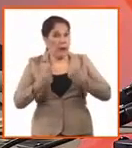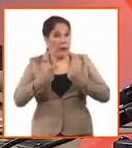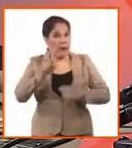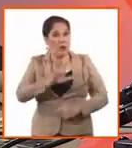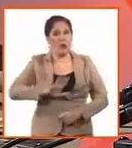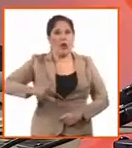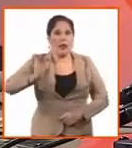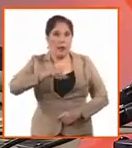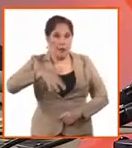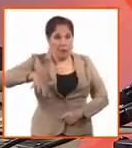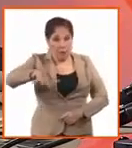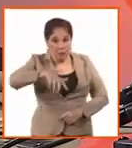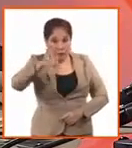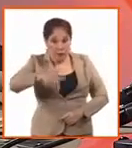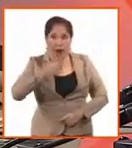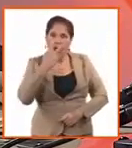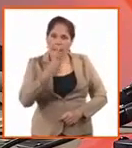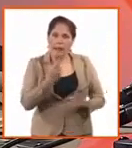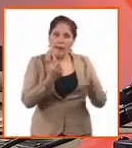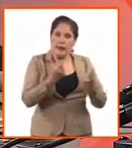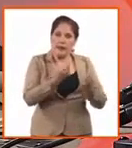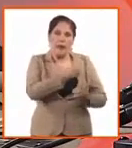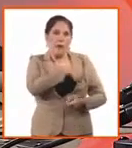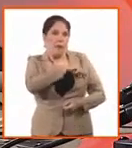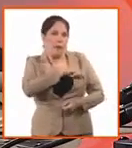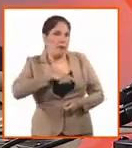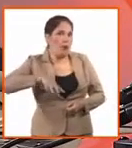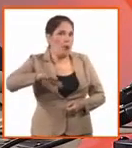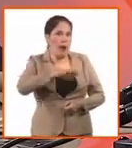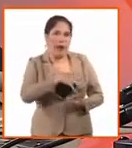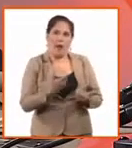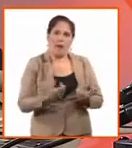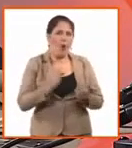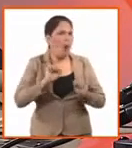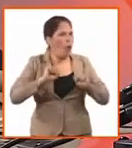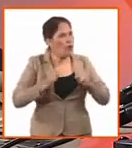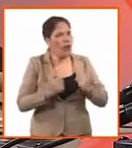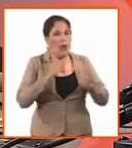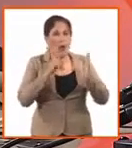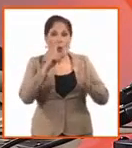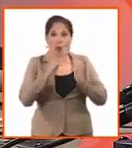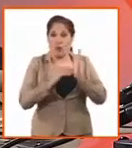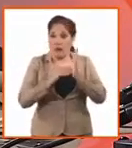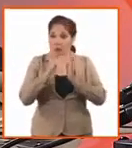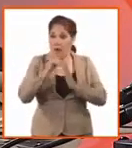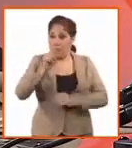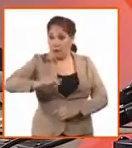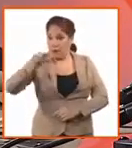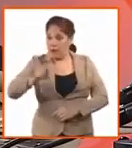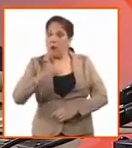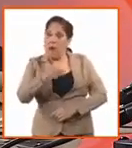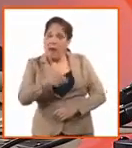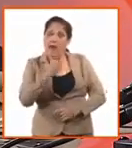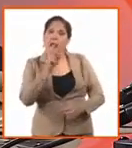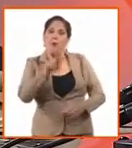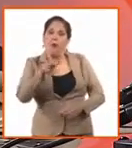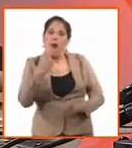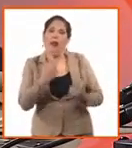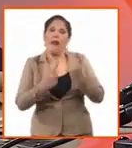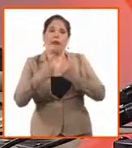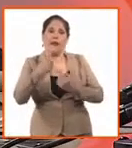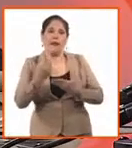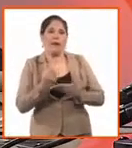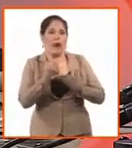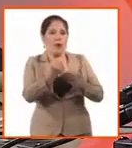socialista donde hay que atender las necesidades no de privilegiados sino de 11 millones de personas y donde hay que buscar pues